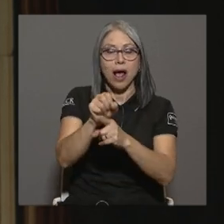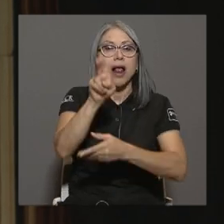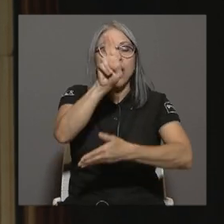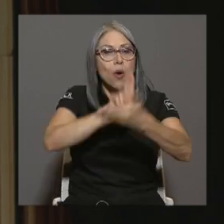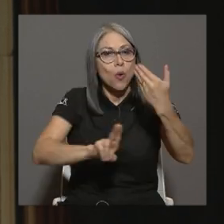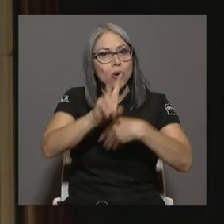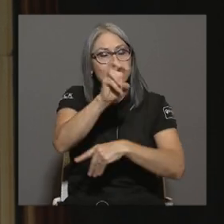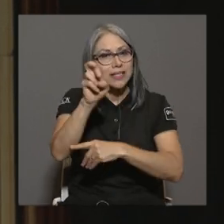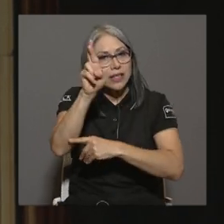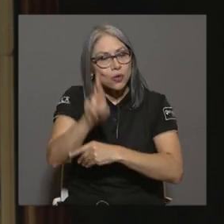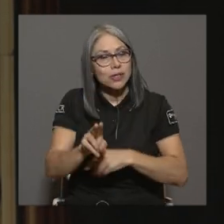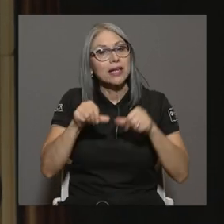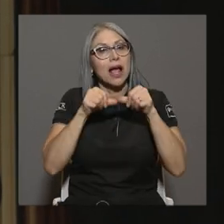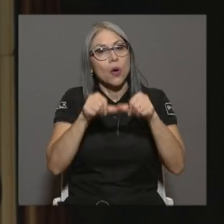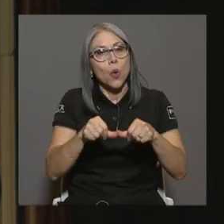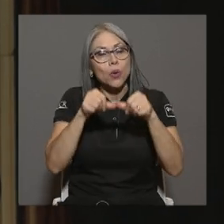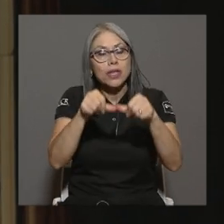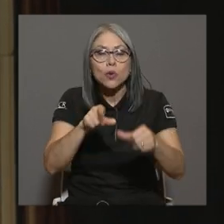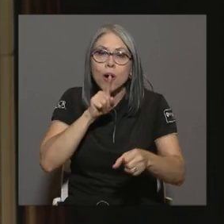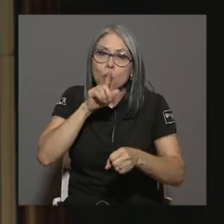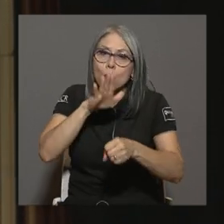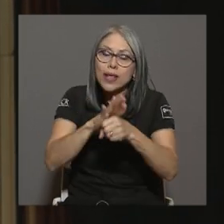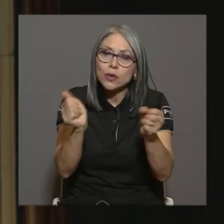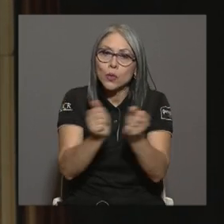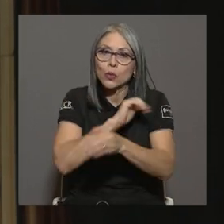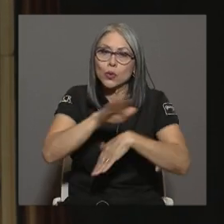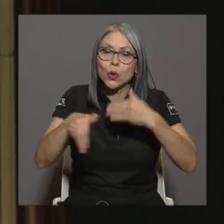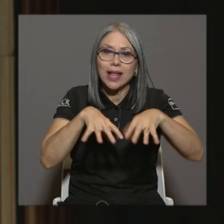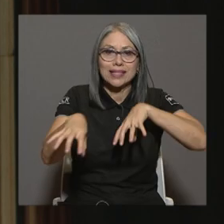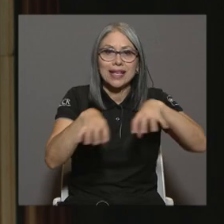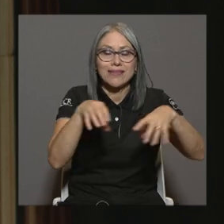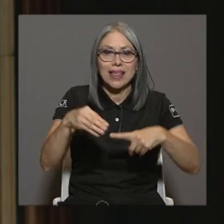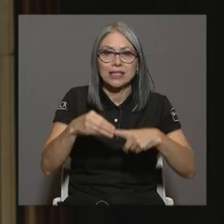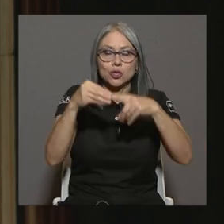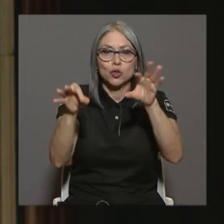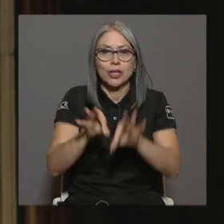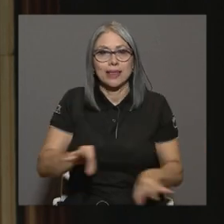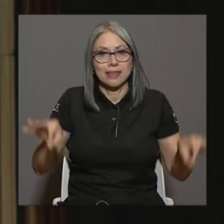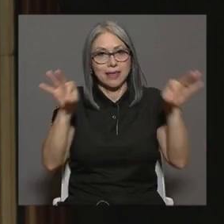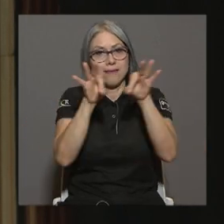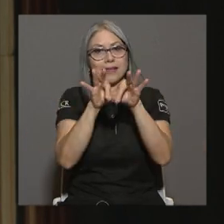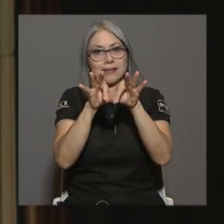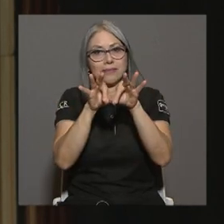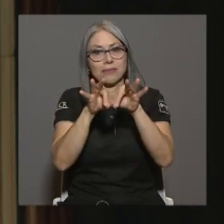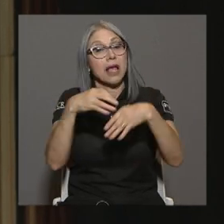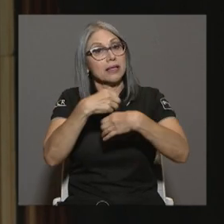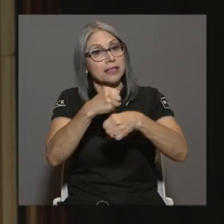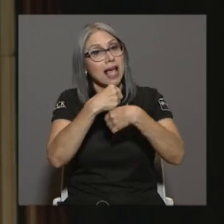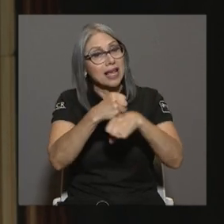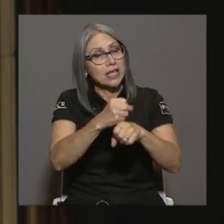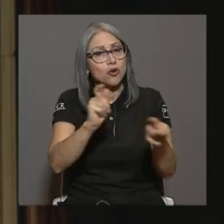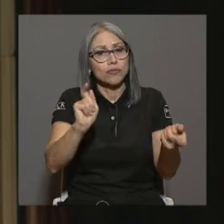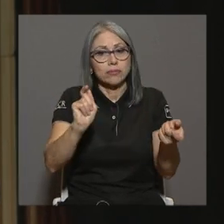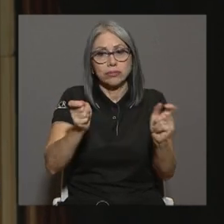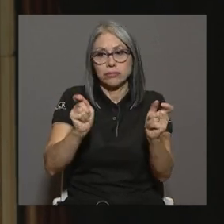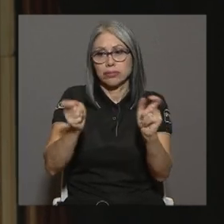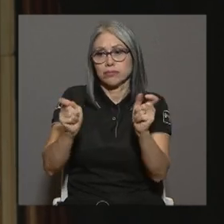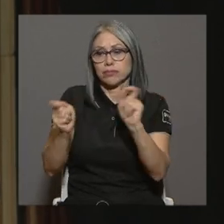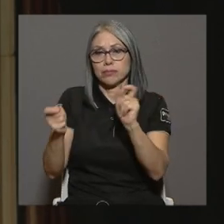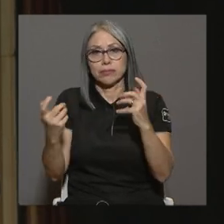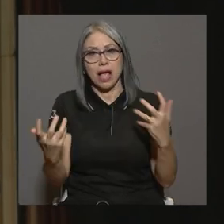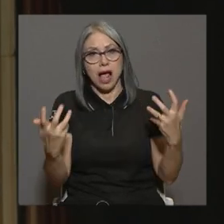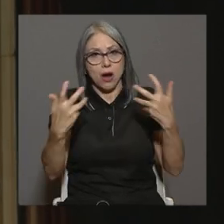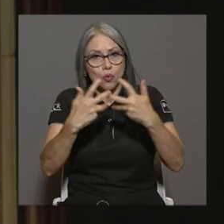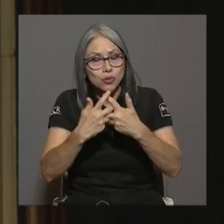Universidad de Costa Rica continúa cumpliendo con todas sus actividades sustantivas. Se han realizado ajustes que permiten